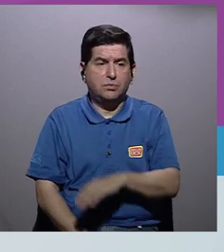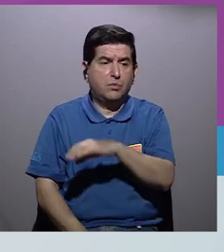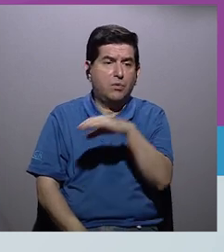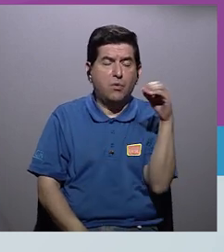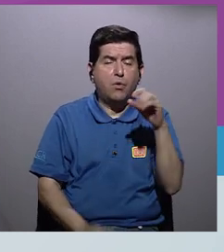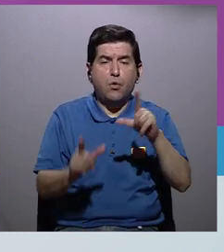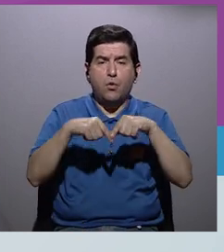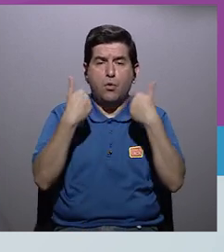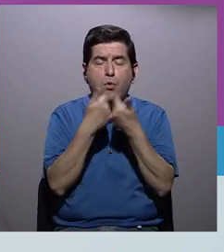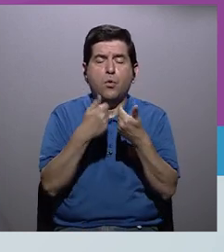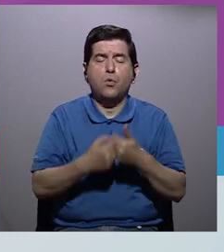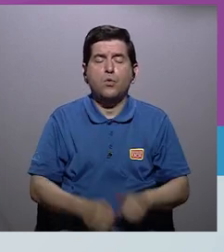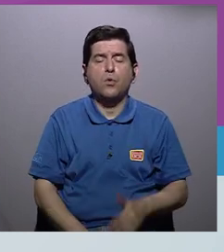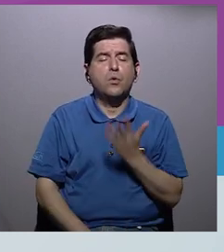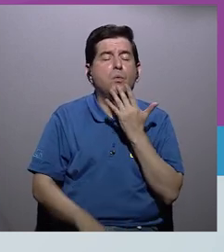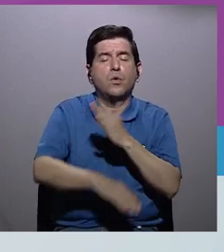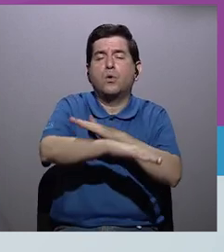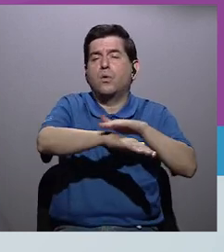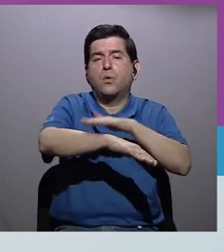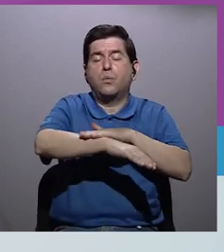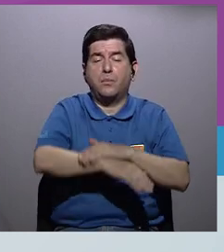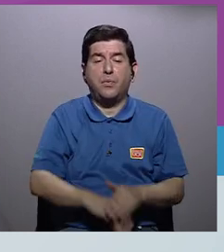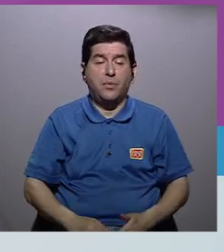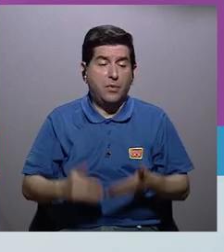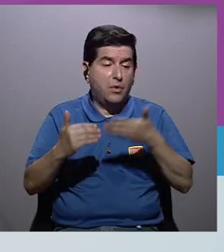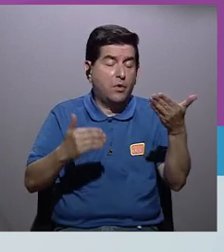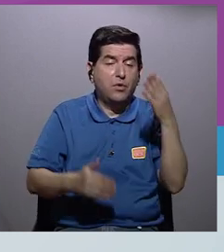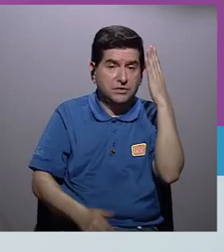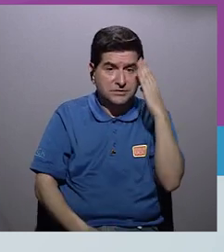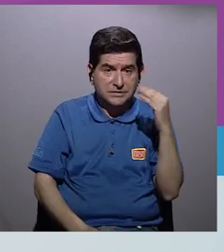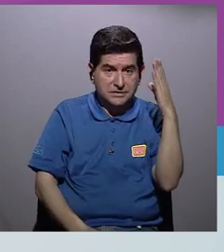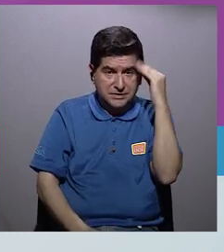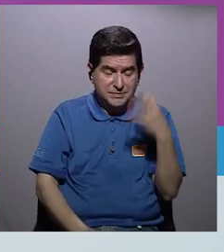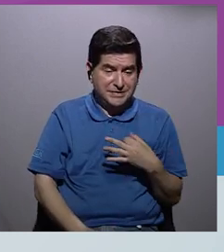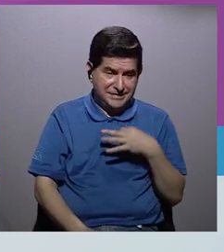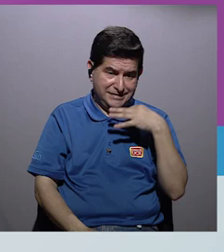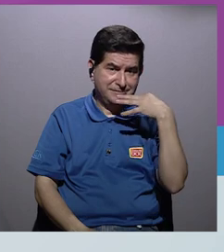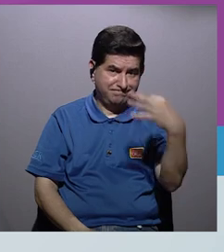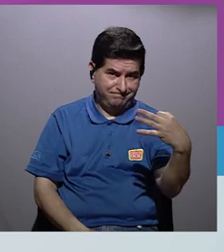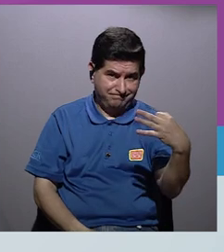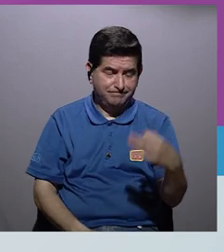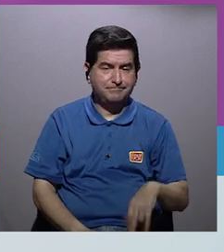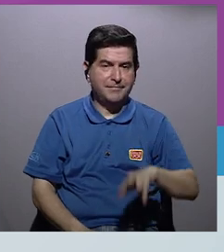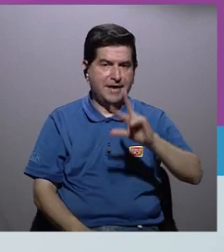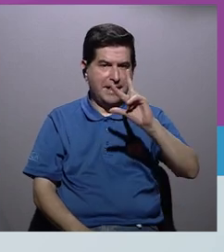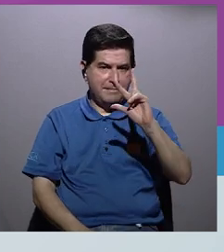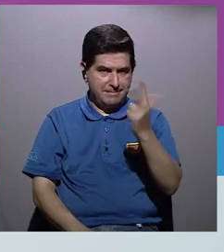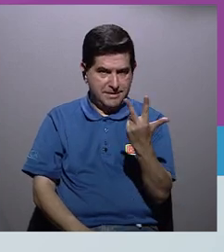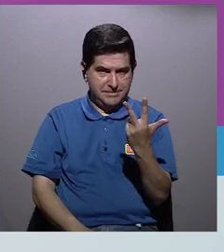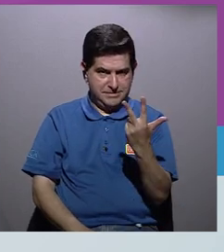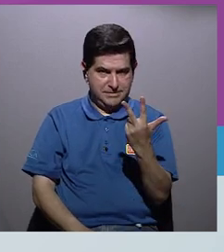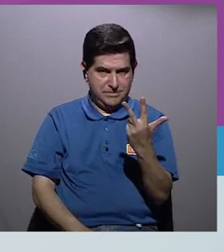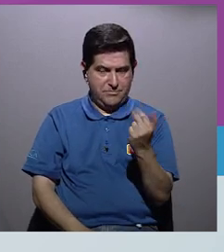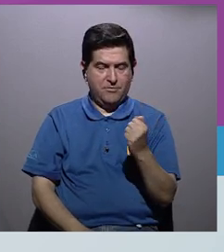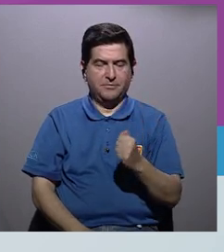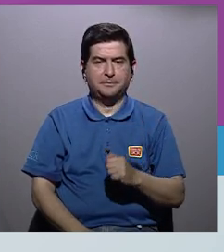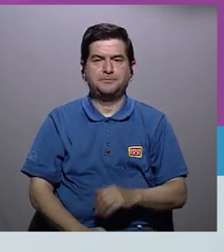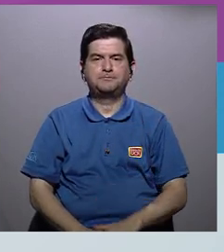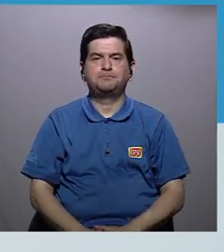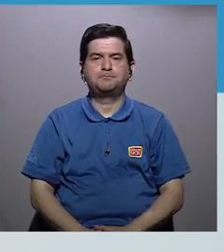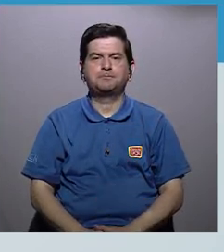por el grupo étnico, que son elementos que se experimentan día con día. Y el tercer elemento es